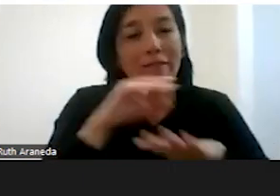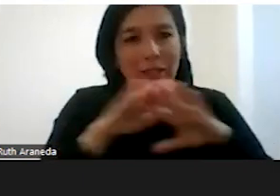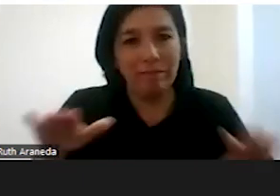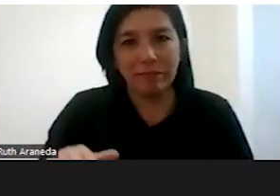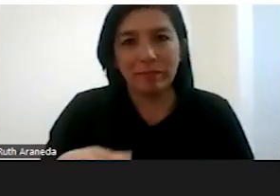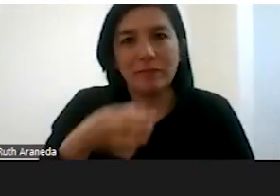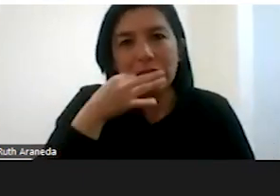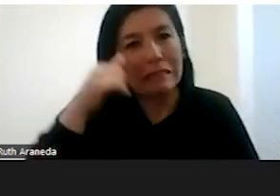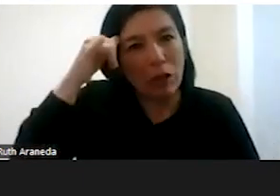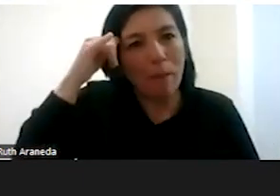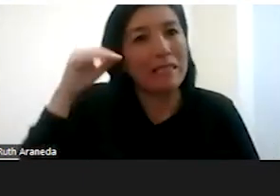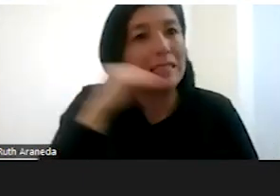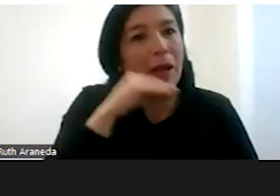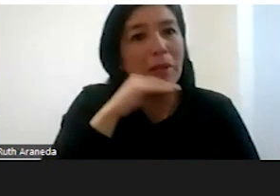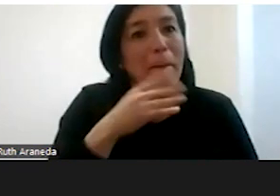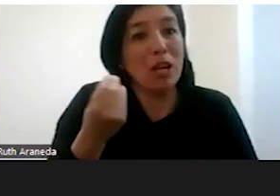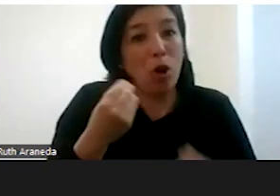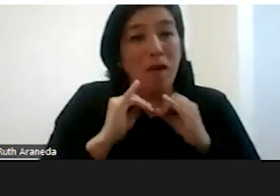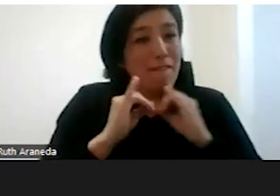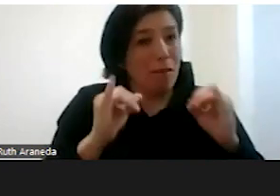Sorry el apuro, pero era mucha información